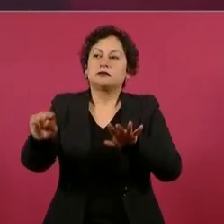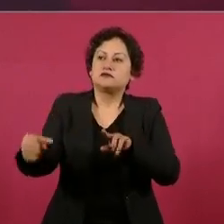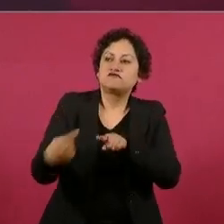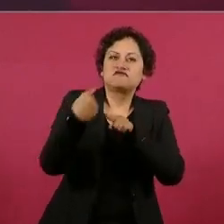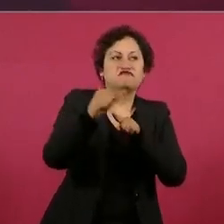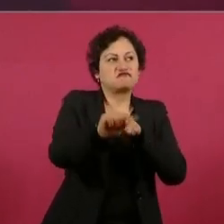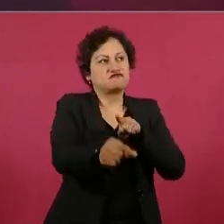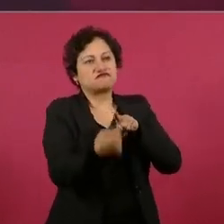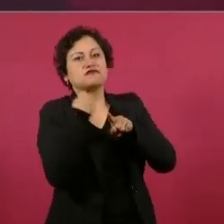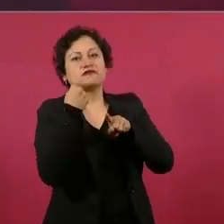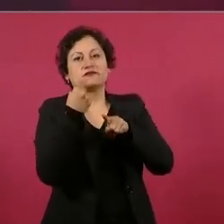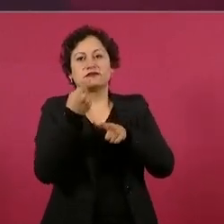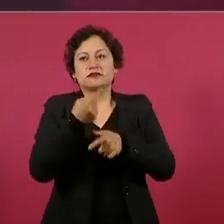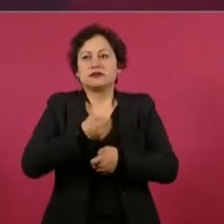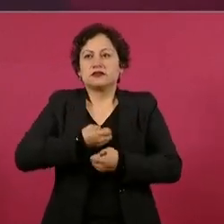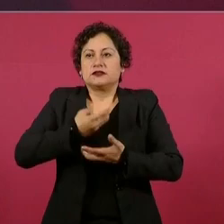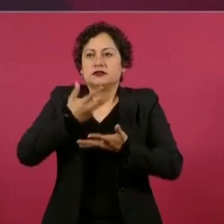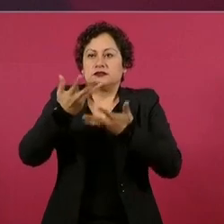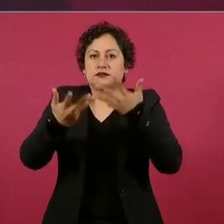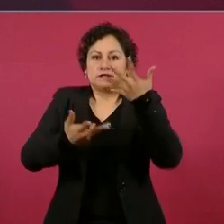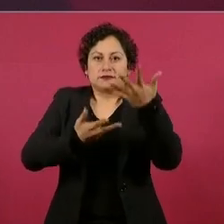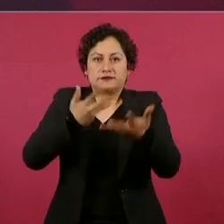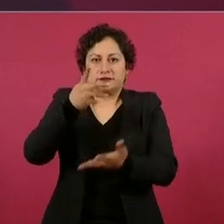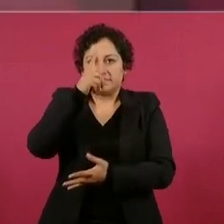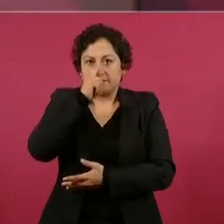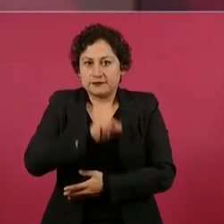o por los medios.